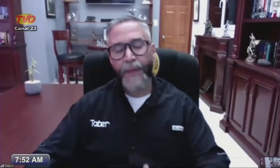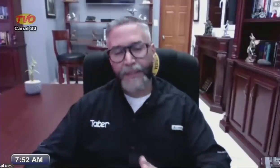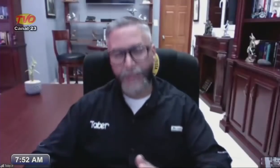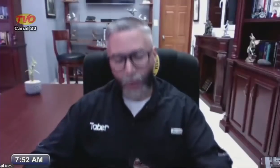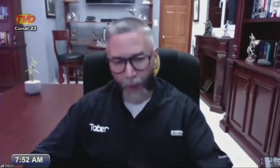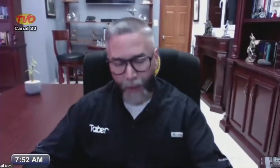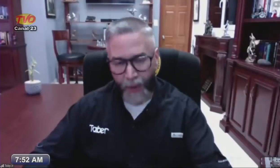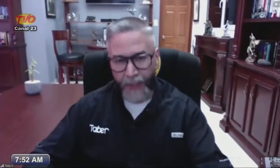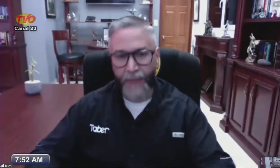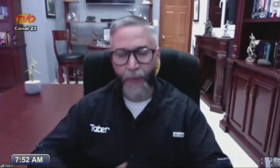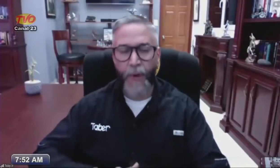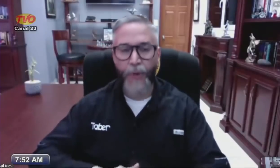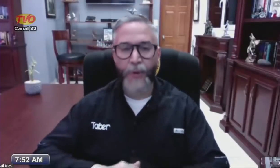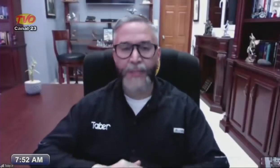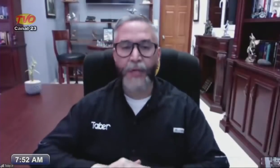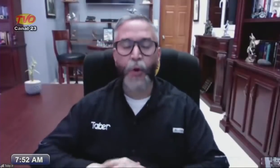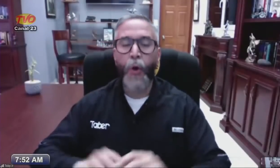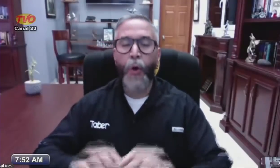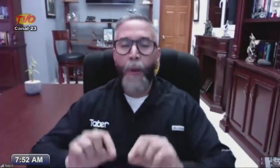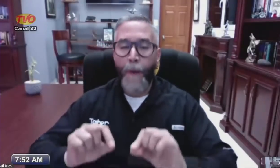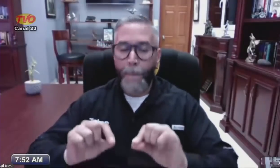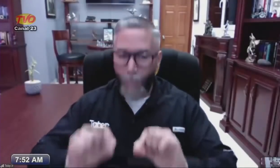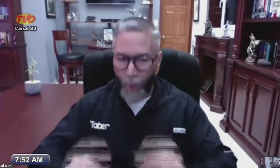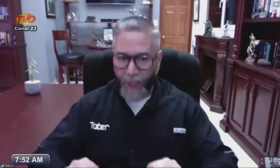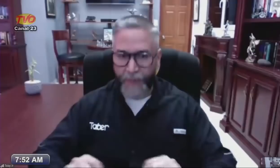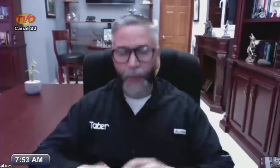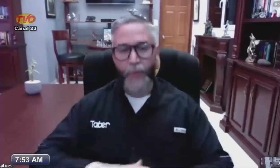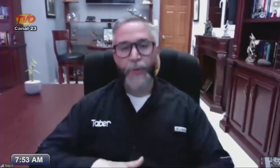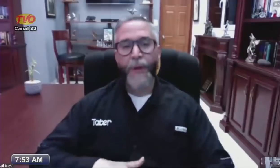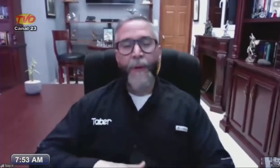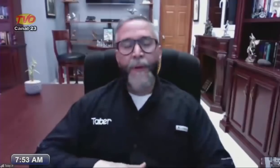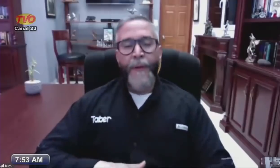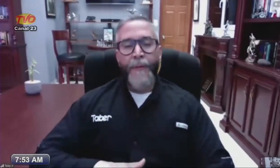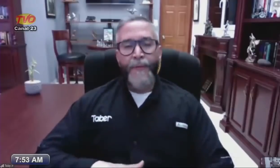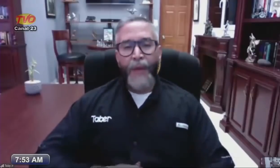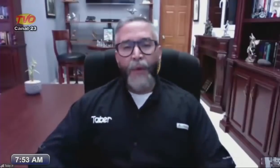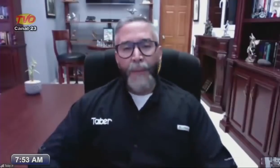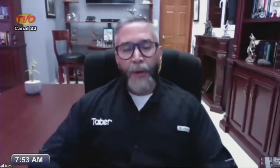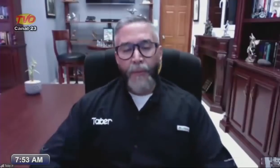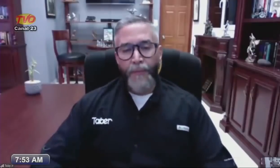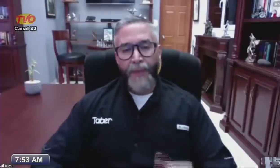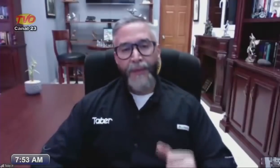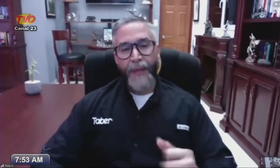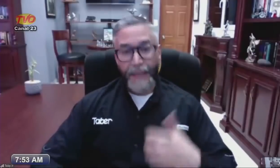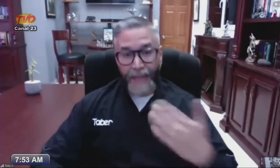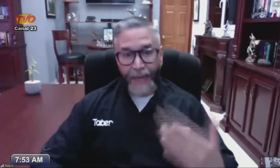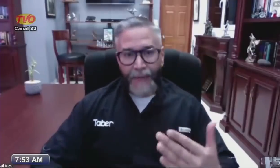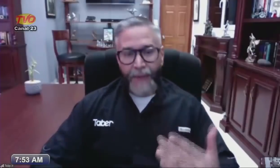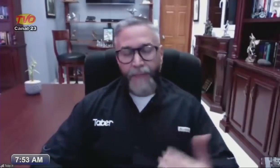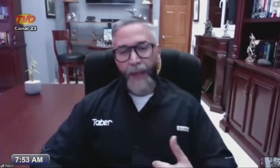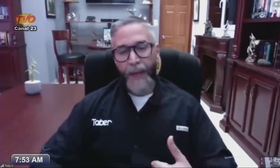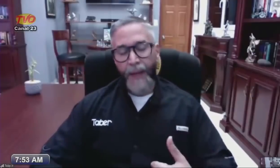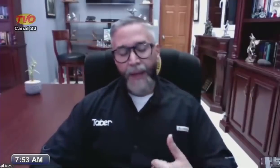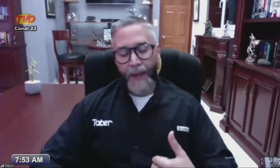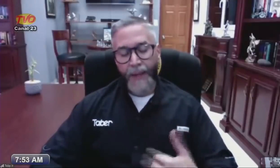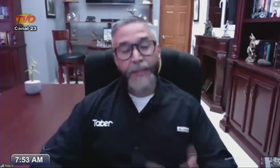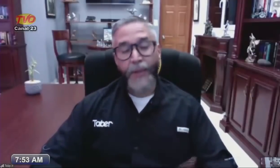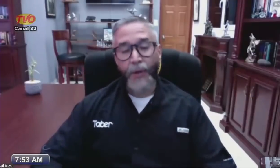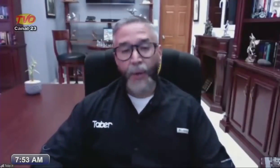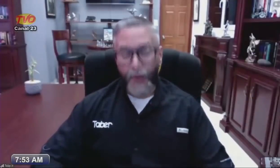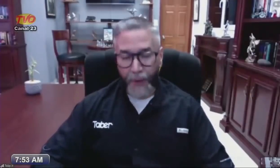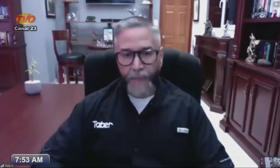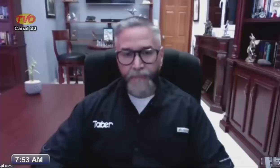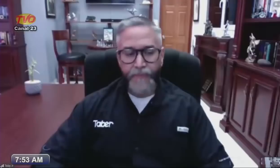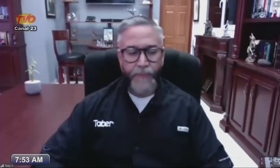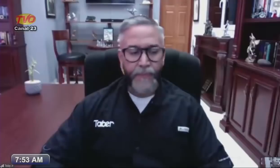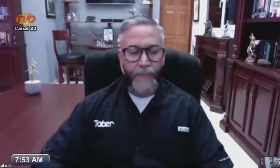se lo voy a poner de esta forma o sólo siendo muy respetuoso tengo un amigo que ya está grande y este